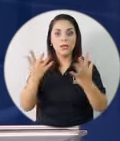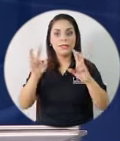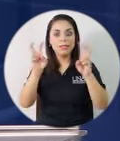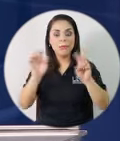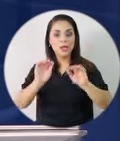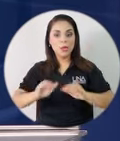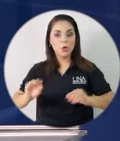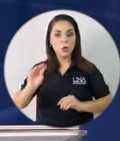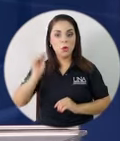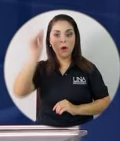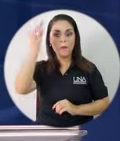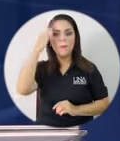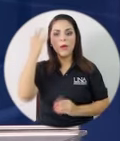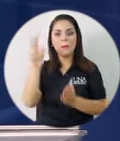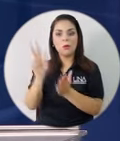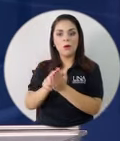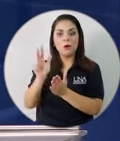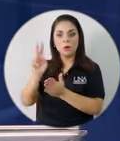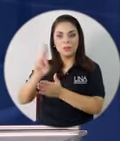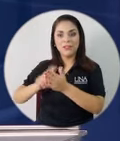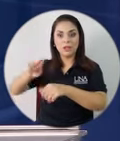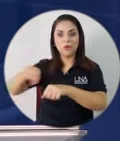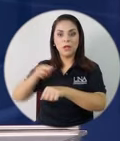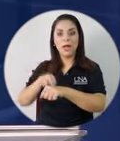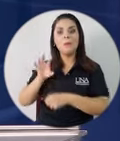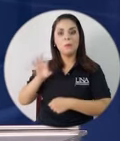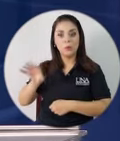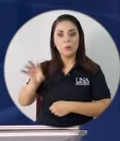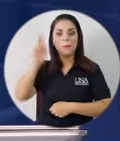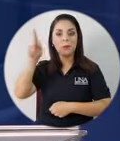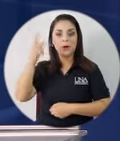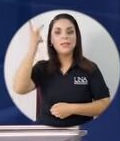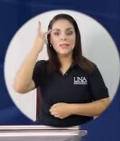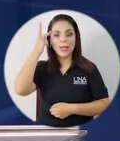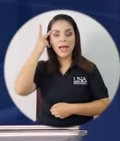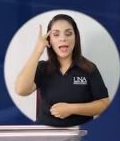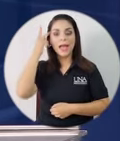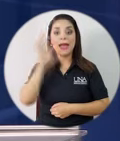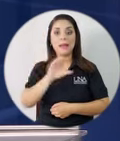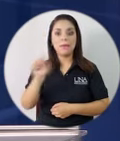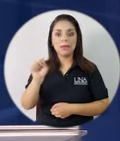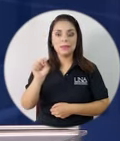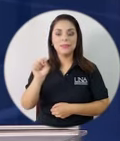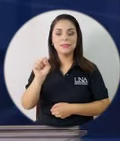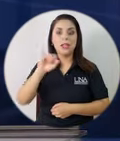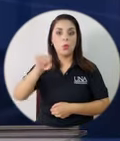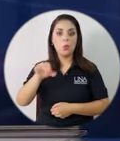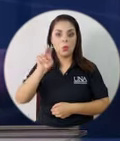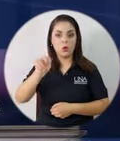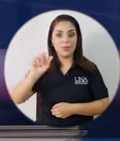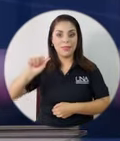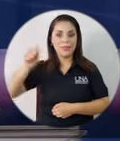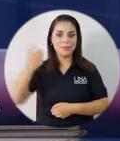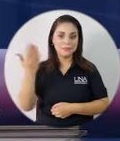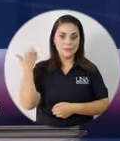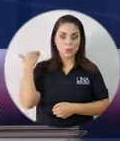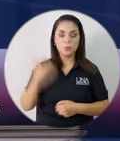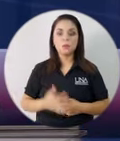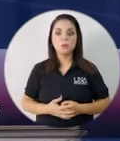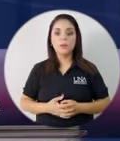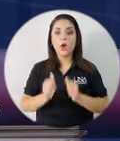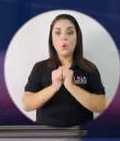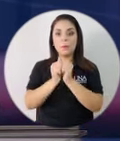y adolescencia en el marco de la aprobación por parte de la Universidad Nacional de su propia política el 10 de junio pasado. Nos acompaña en este